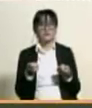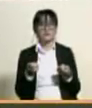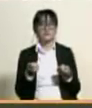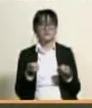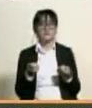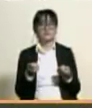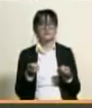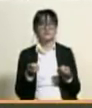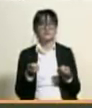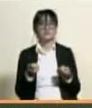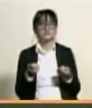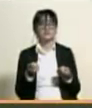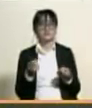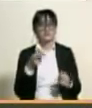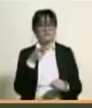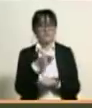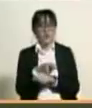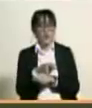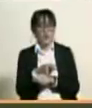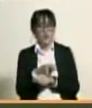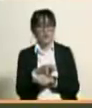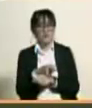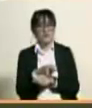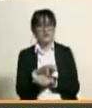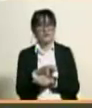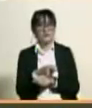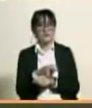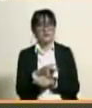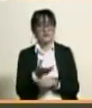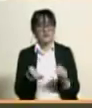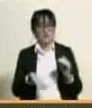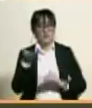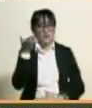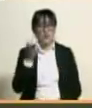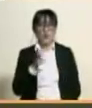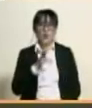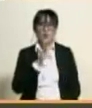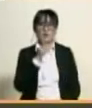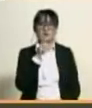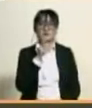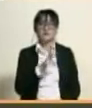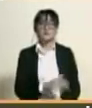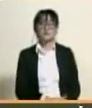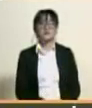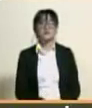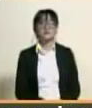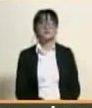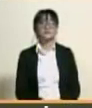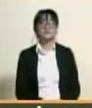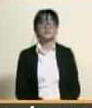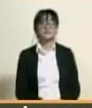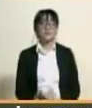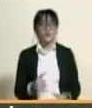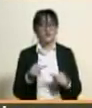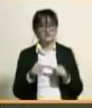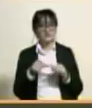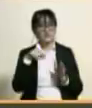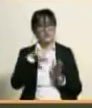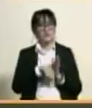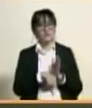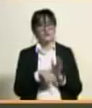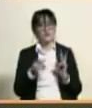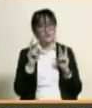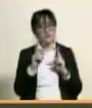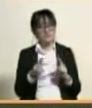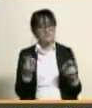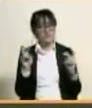otro lado, la imposición de la tasa criminal. Nosotros vamos a seguir profundizando la